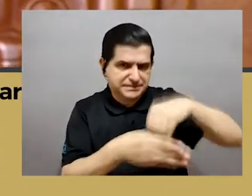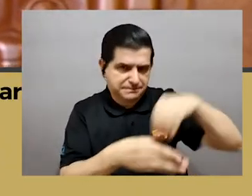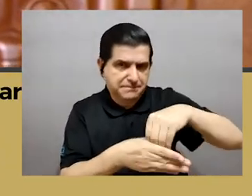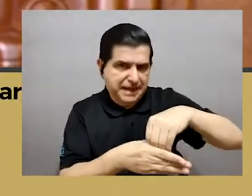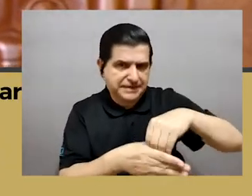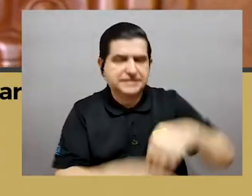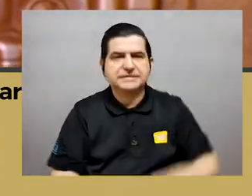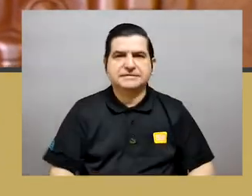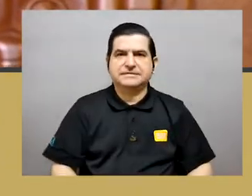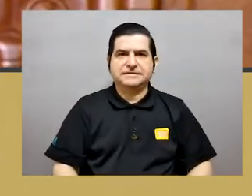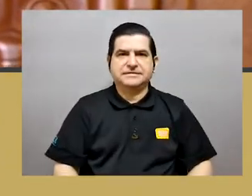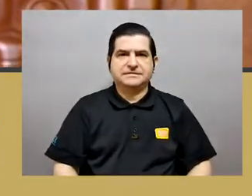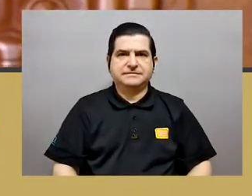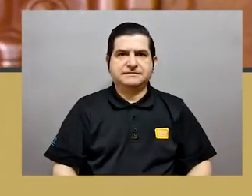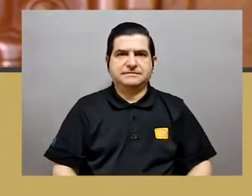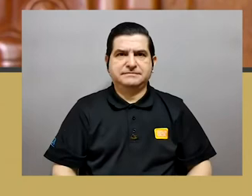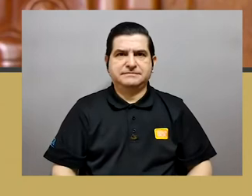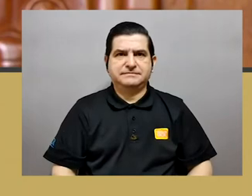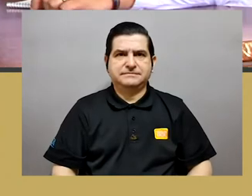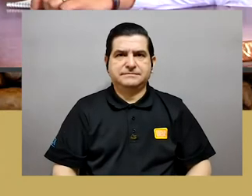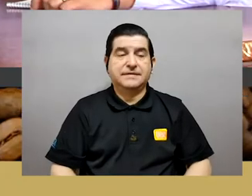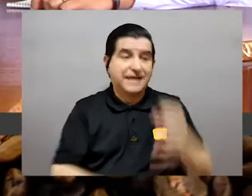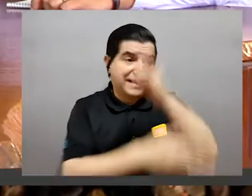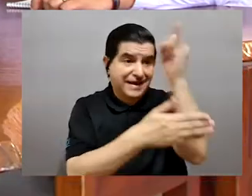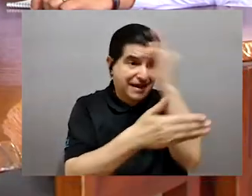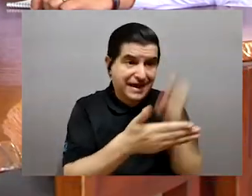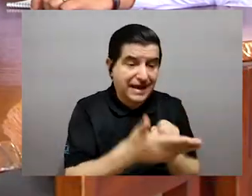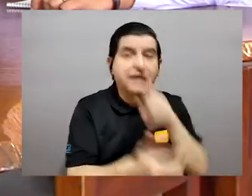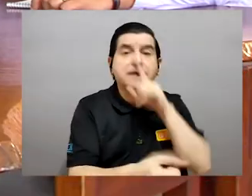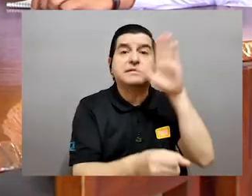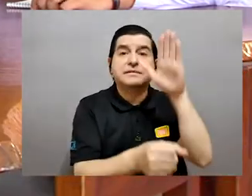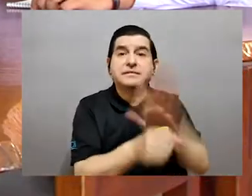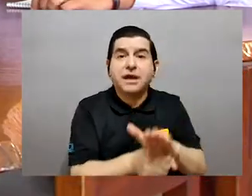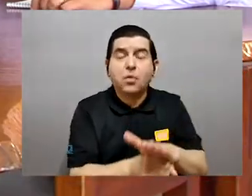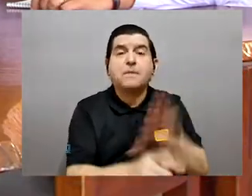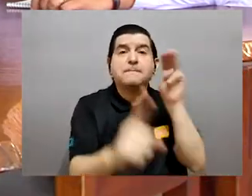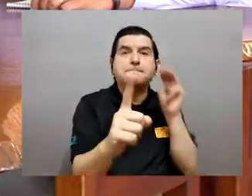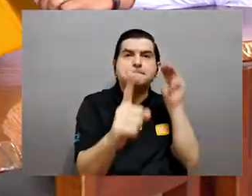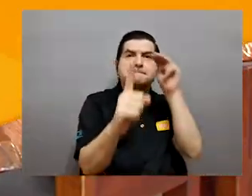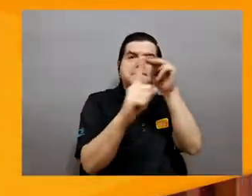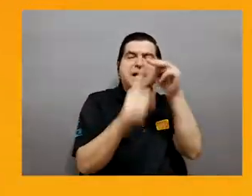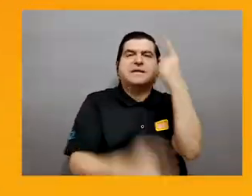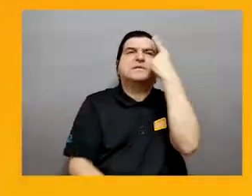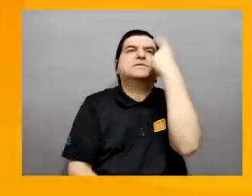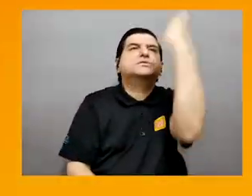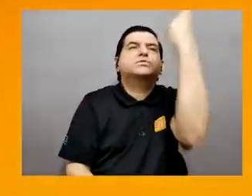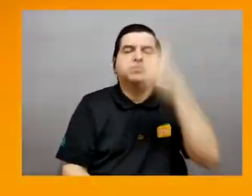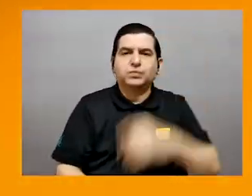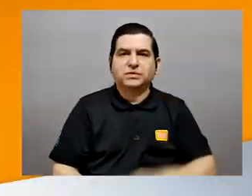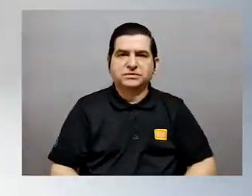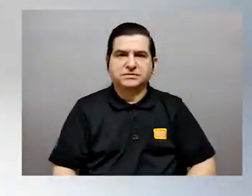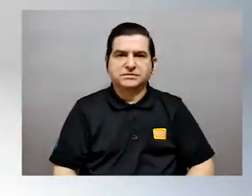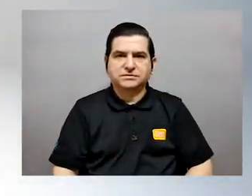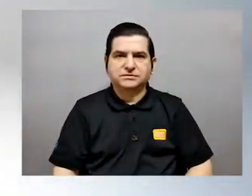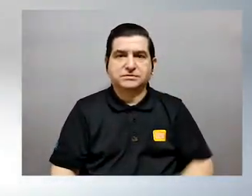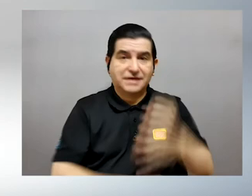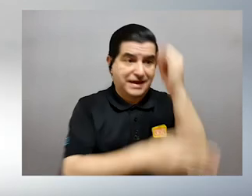El arte, solo el arte nos hace felices. Me quiero quedar con esa frase suya, célebre,